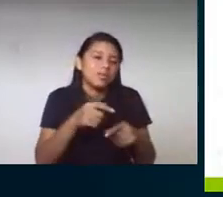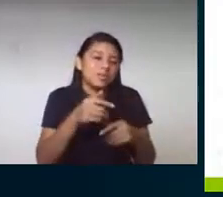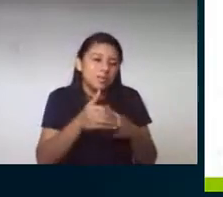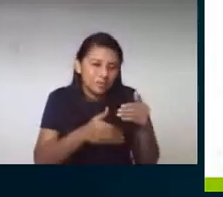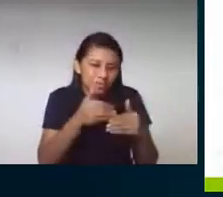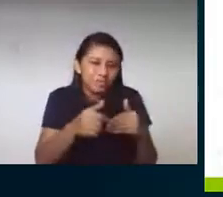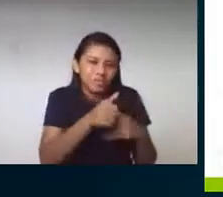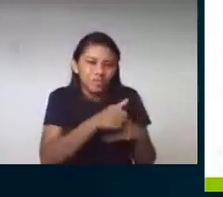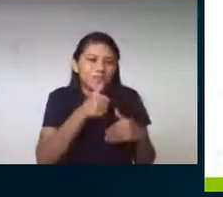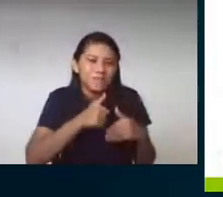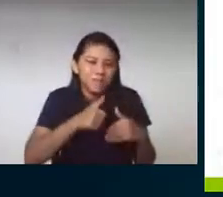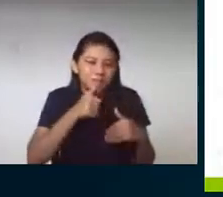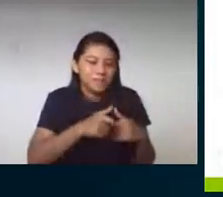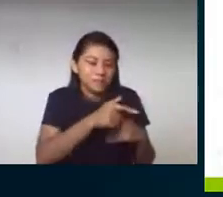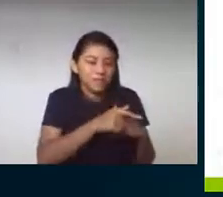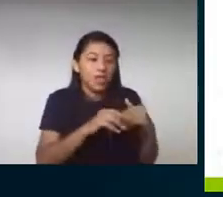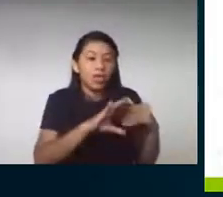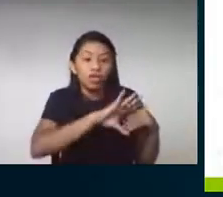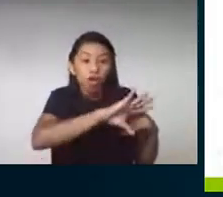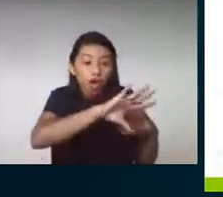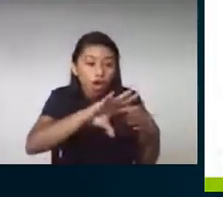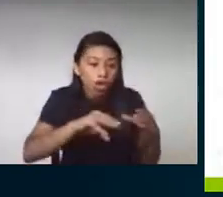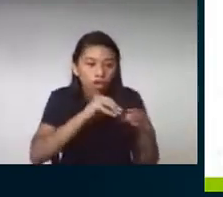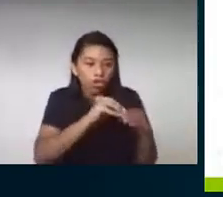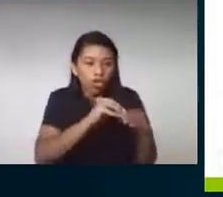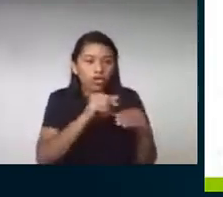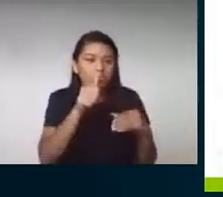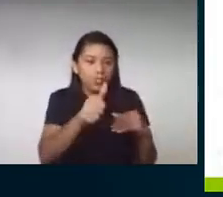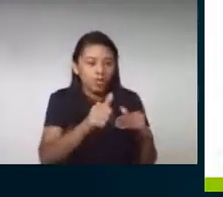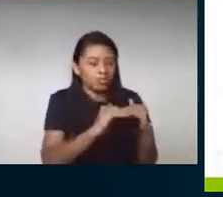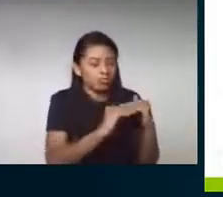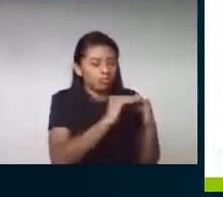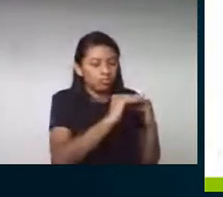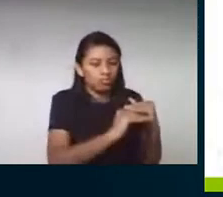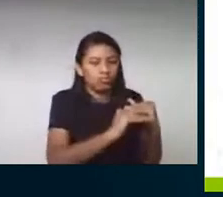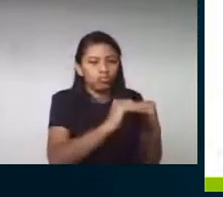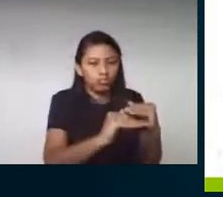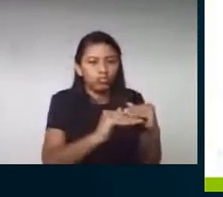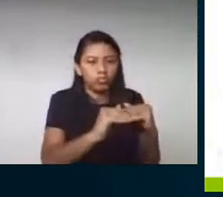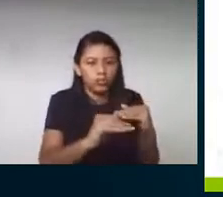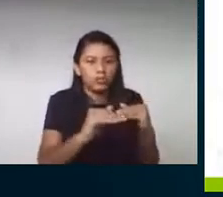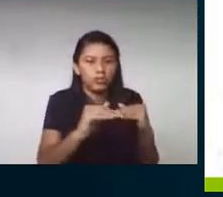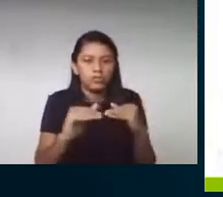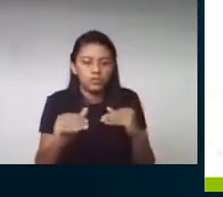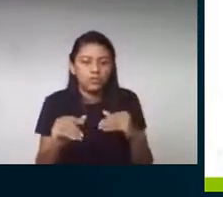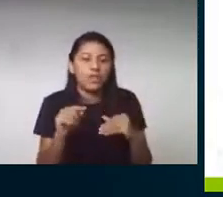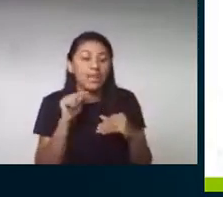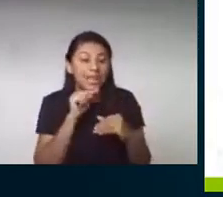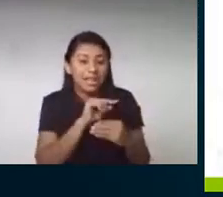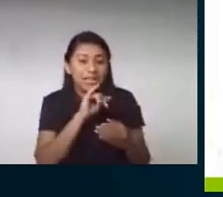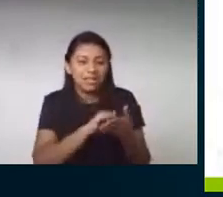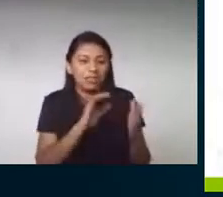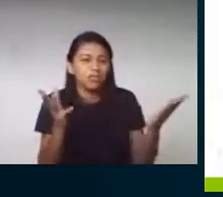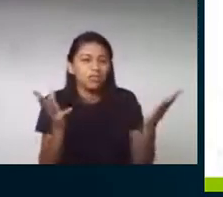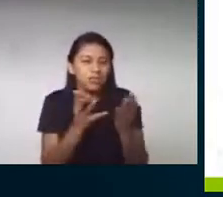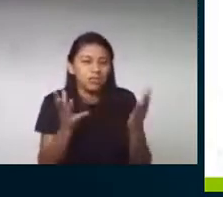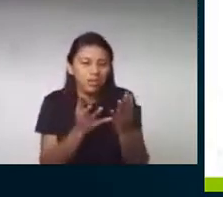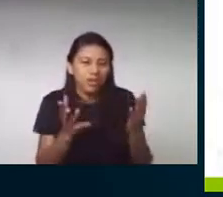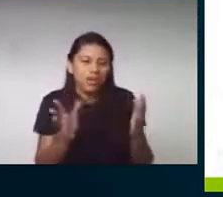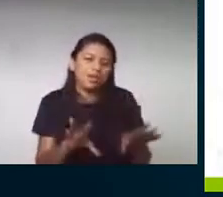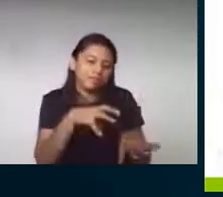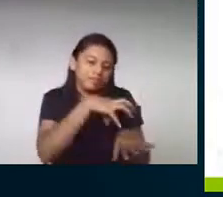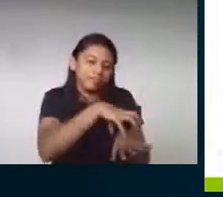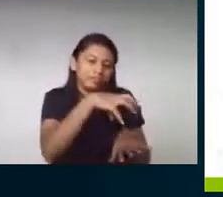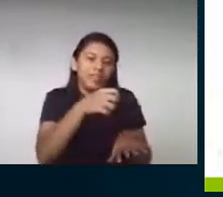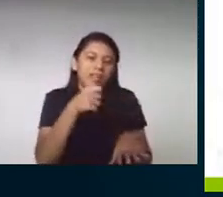alta eficiencia de todo el sistema. Y eso es precisamente lo que se puede hacer en las plantas de tratamiento de agua. Por ejemplo, los simuladores de